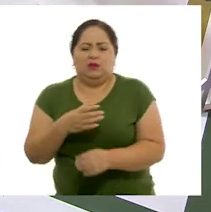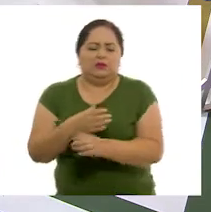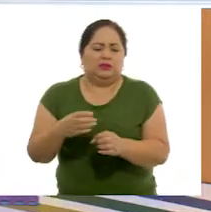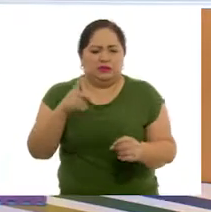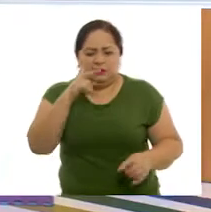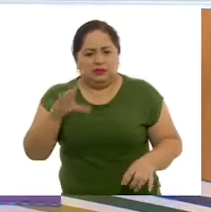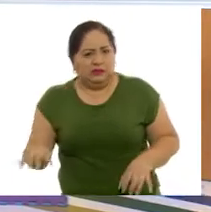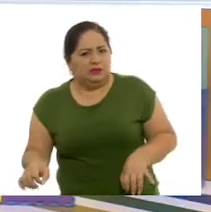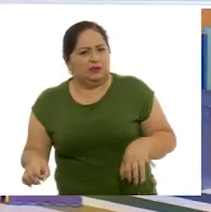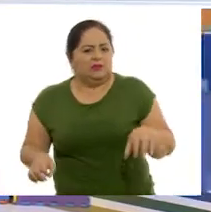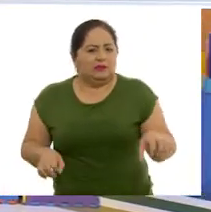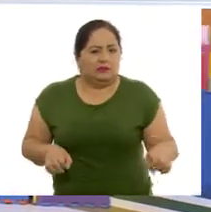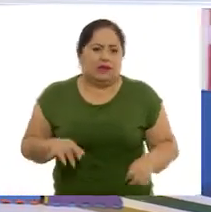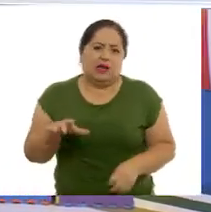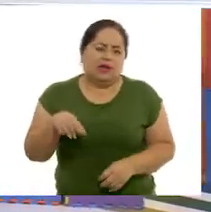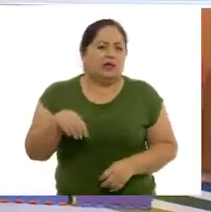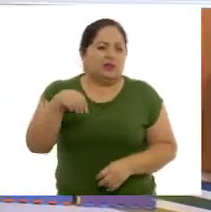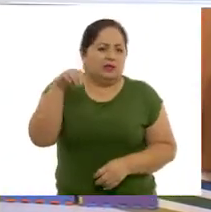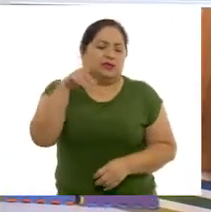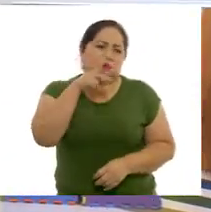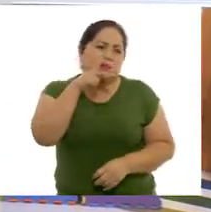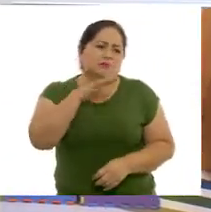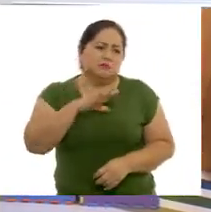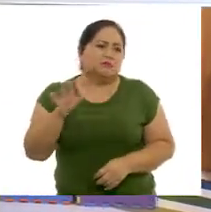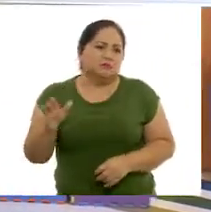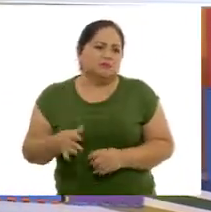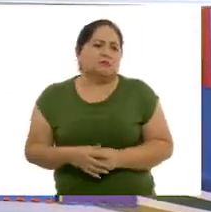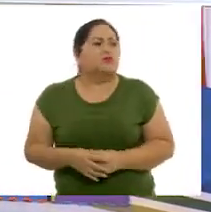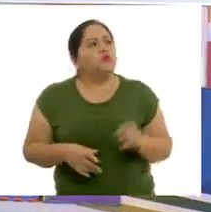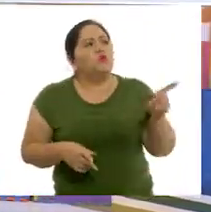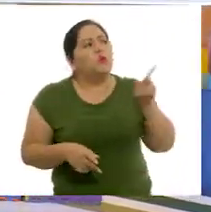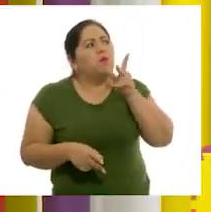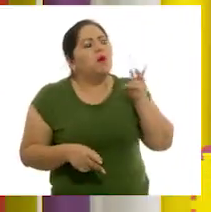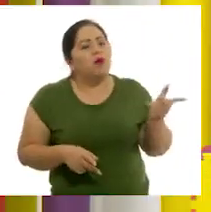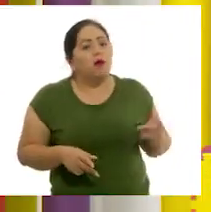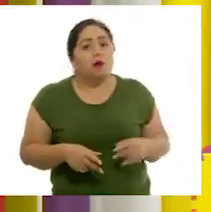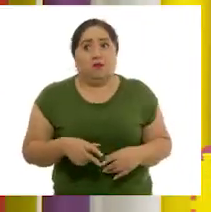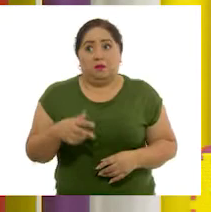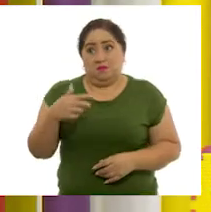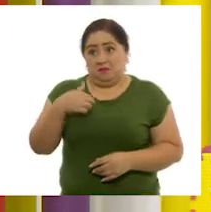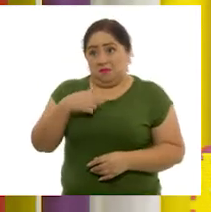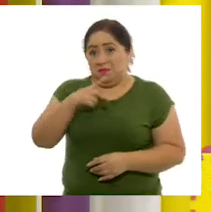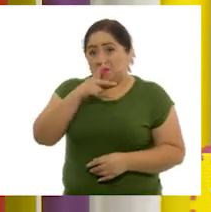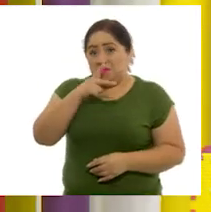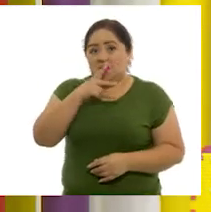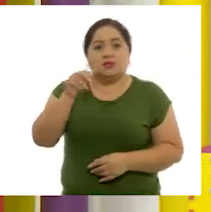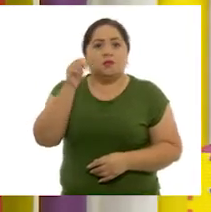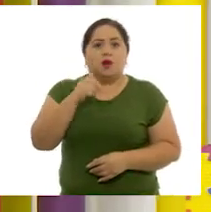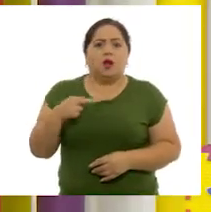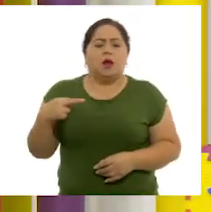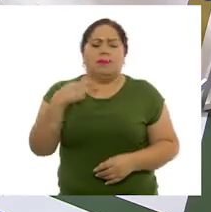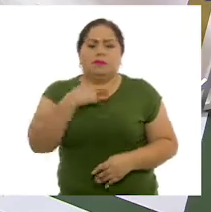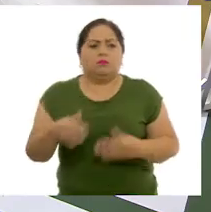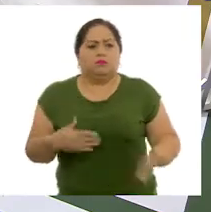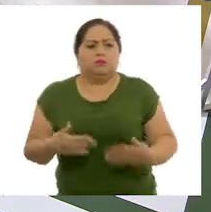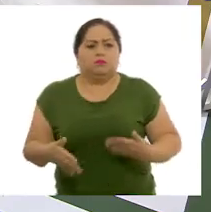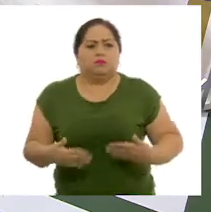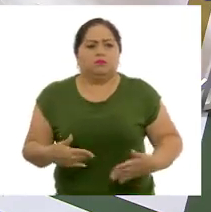papá. Sí, mi papá ya está un poquito grande. ¿El tuyo? Mi papá camina siempre con mucha prisa, con mucho